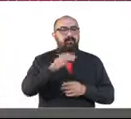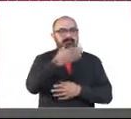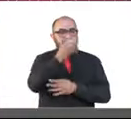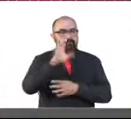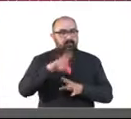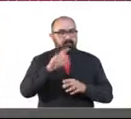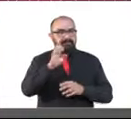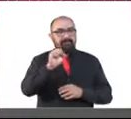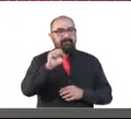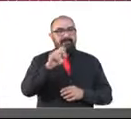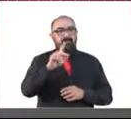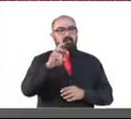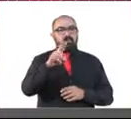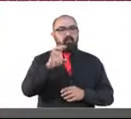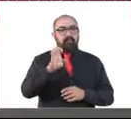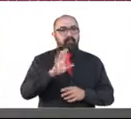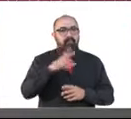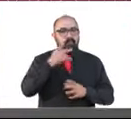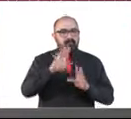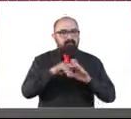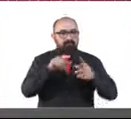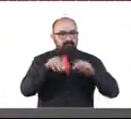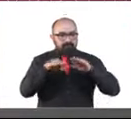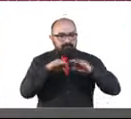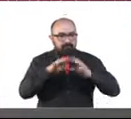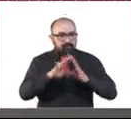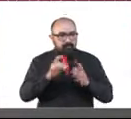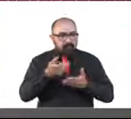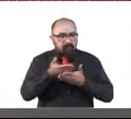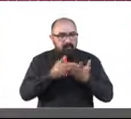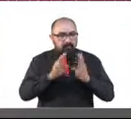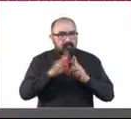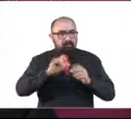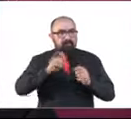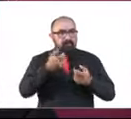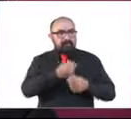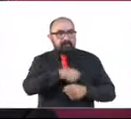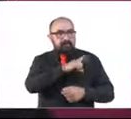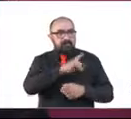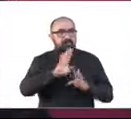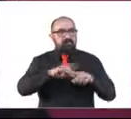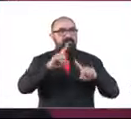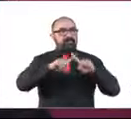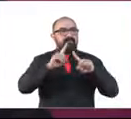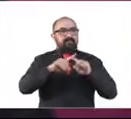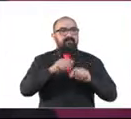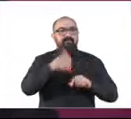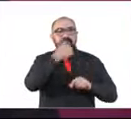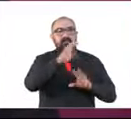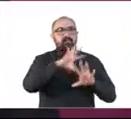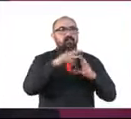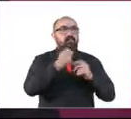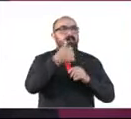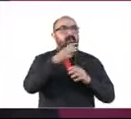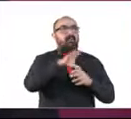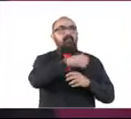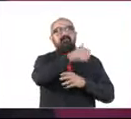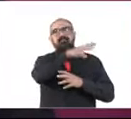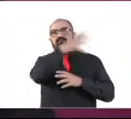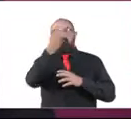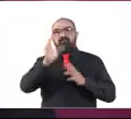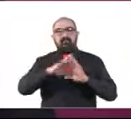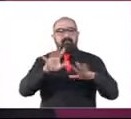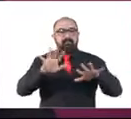la SEDUE, director de la Administración en relación a la calidad y salud ambiental en el Instituto de Ecología y